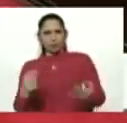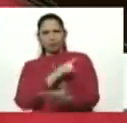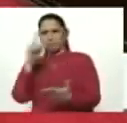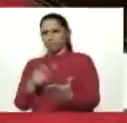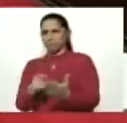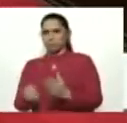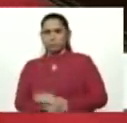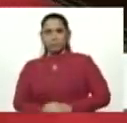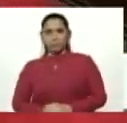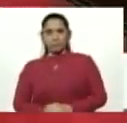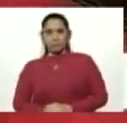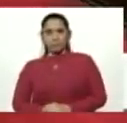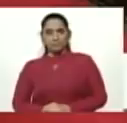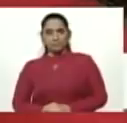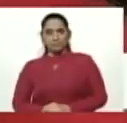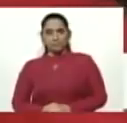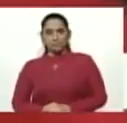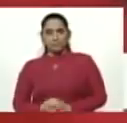absoluto.